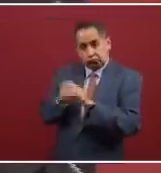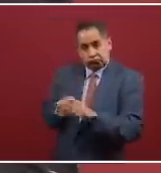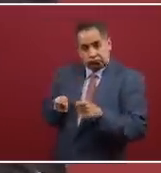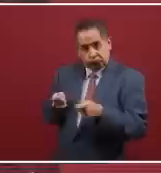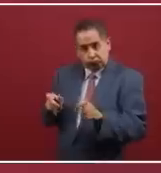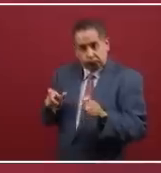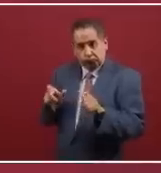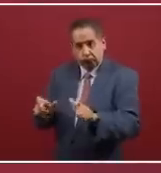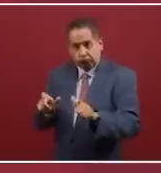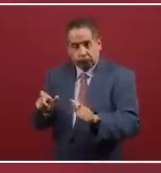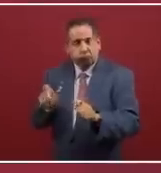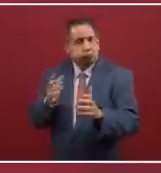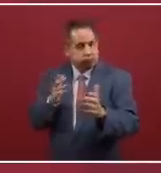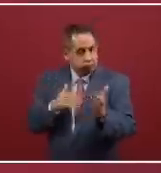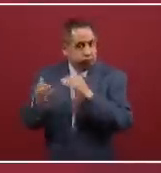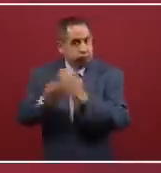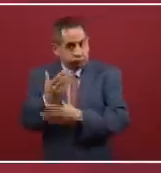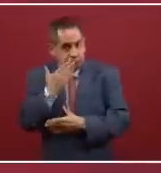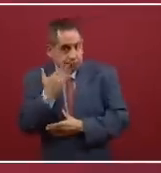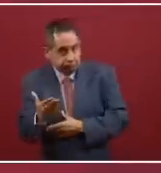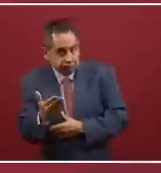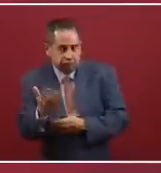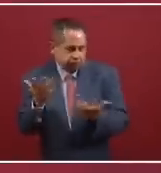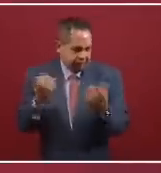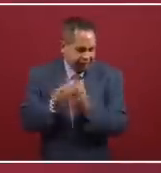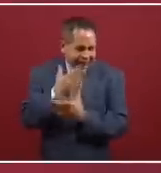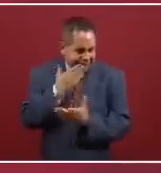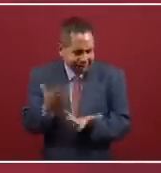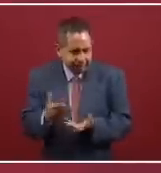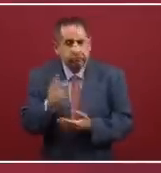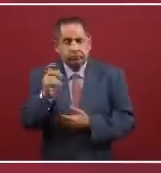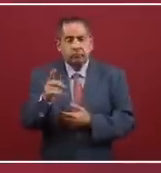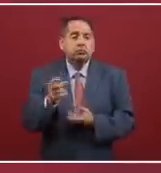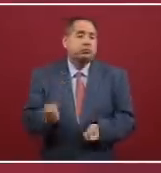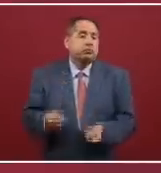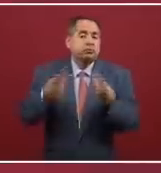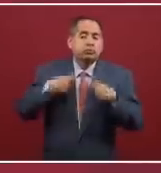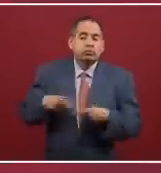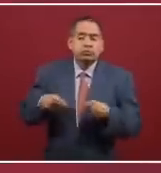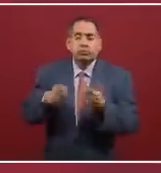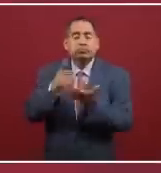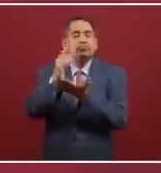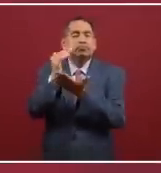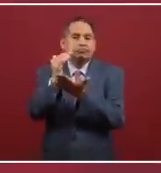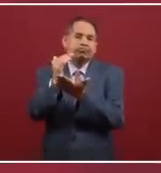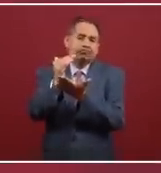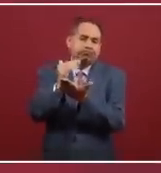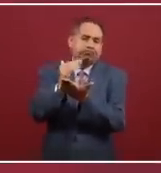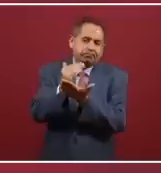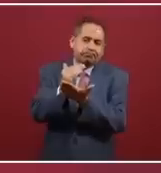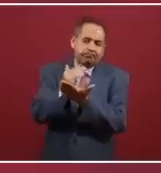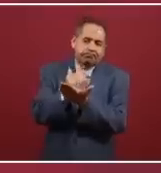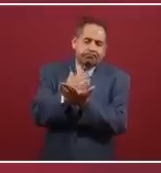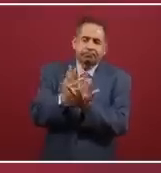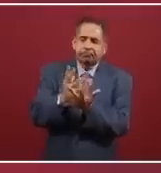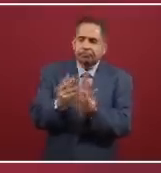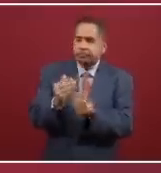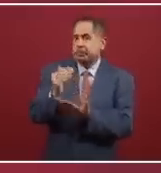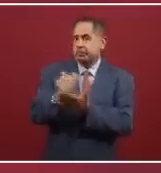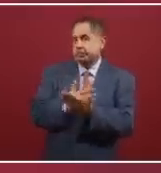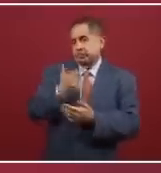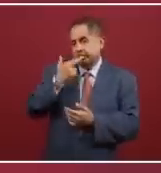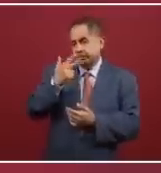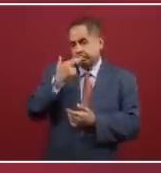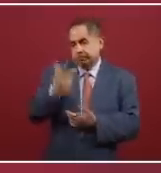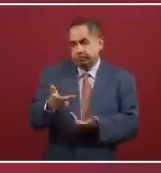tenemos éxito que debemos tenerlo pues entonces el número de personas esperando en méjico tendería a decrecer no a